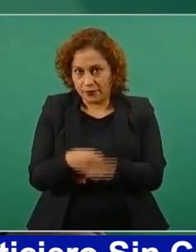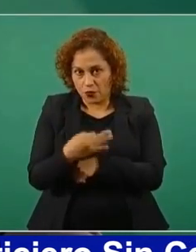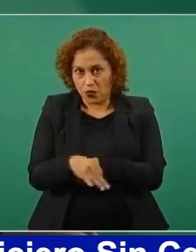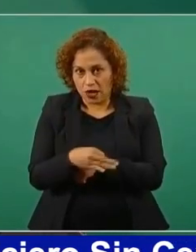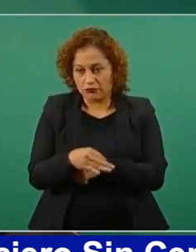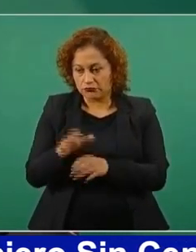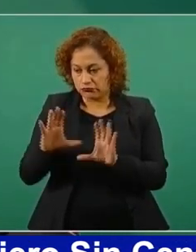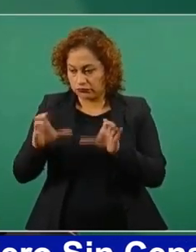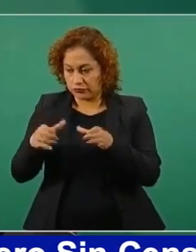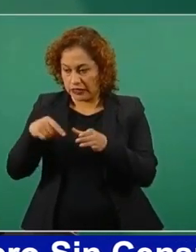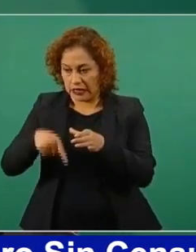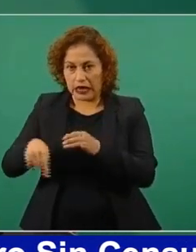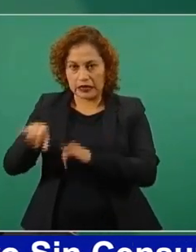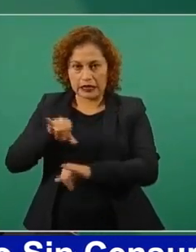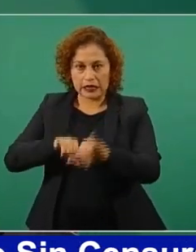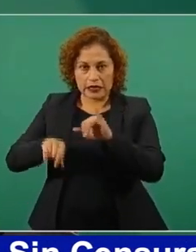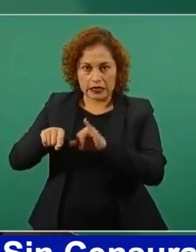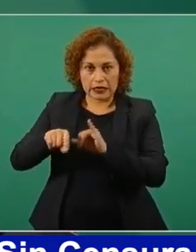terminamos de